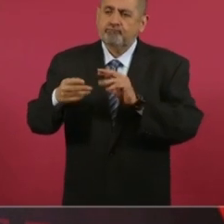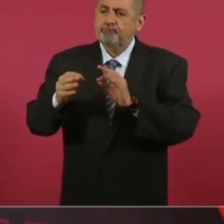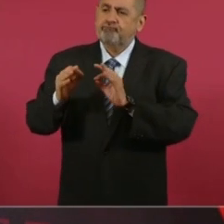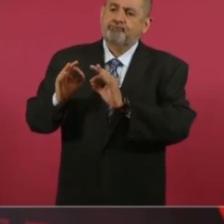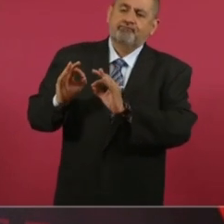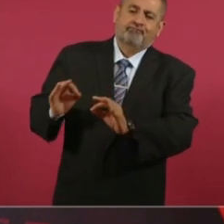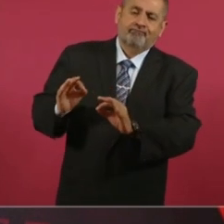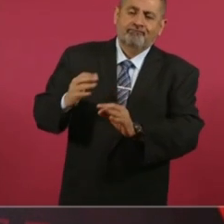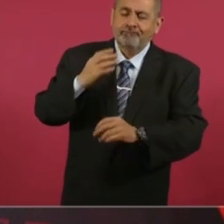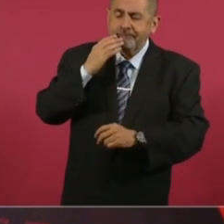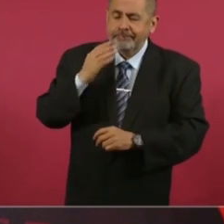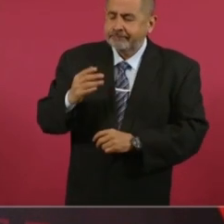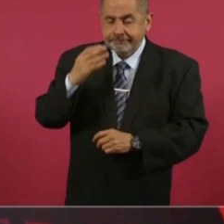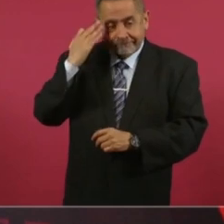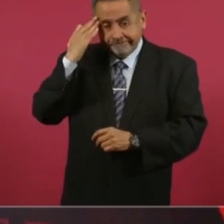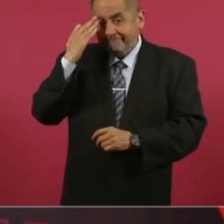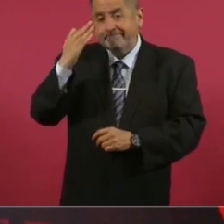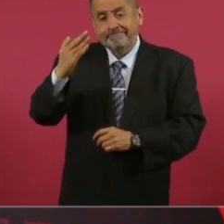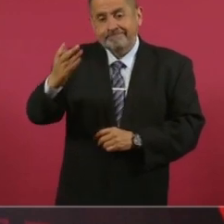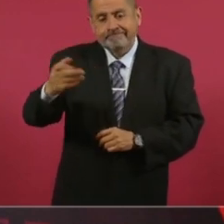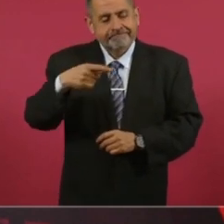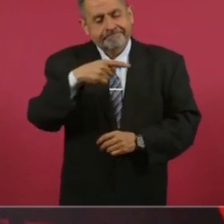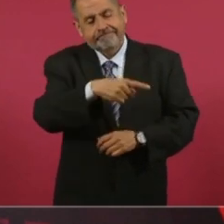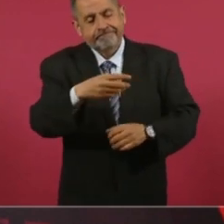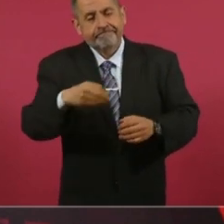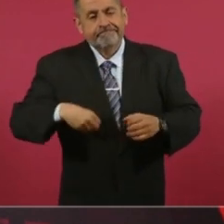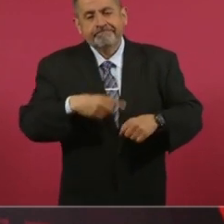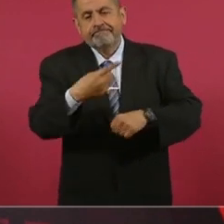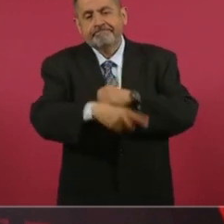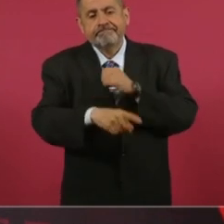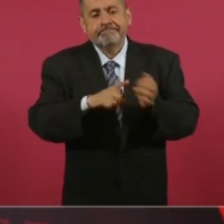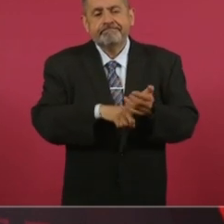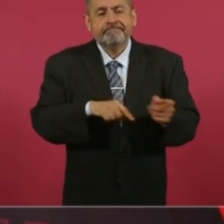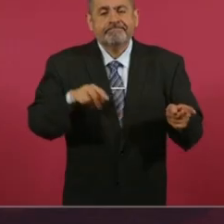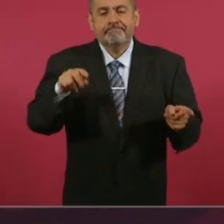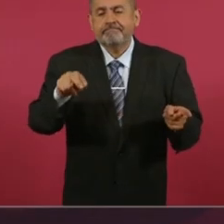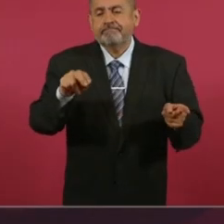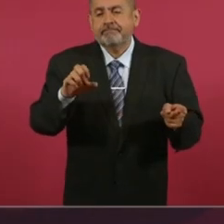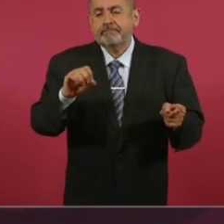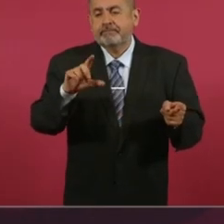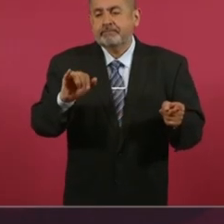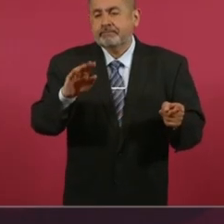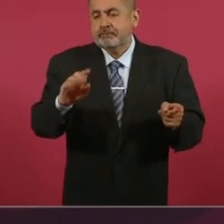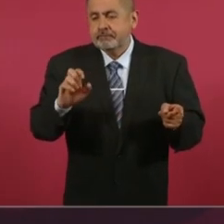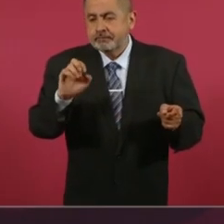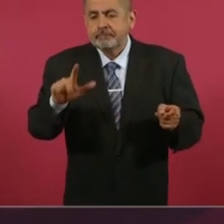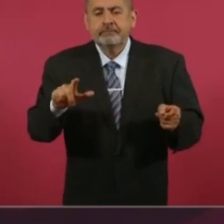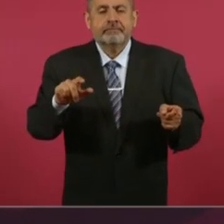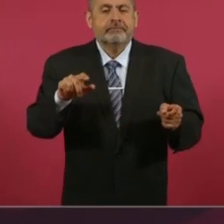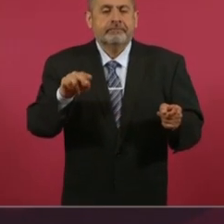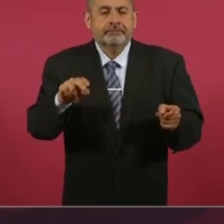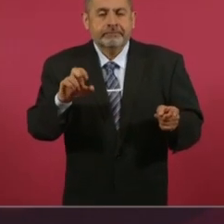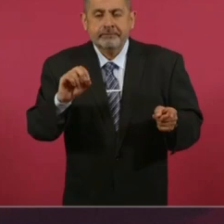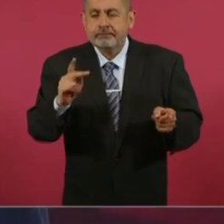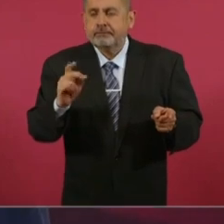que ocasionó la política neoliberal o neoporfirista.